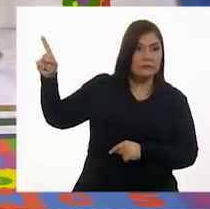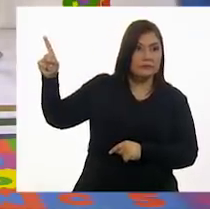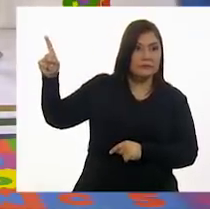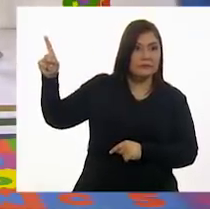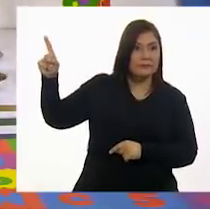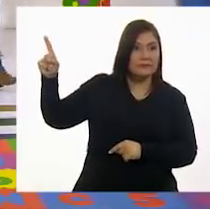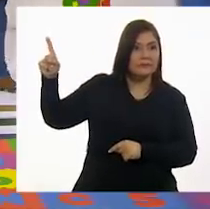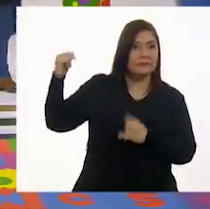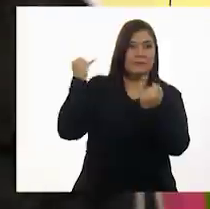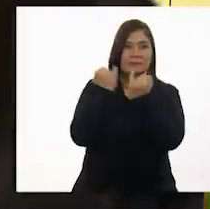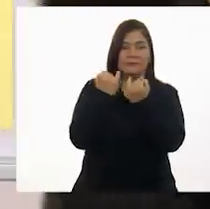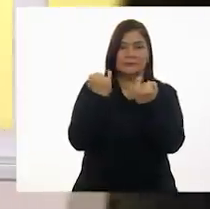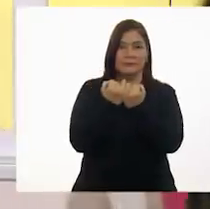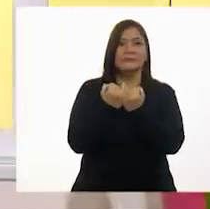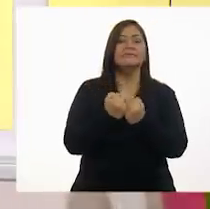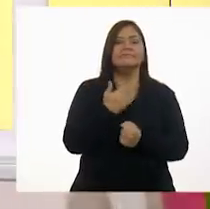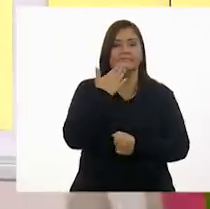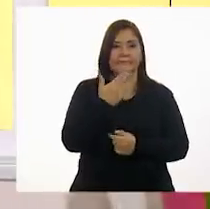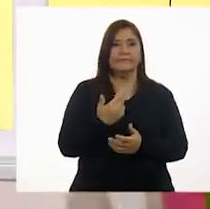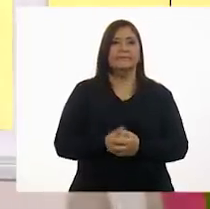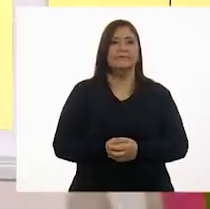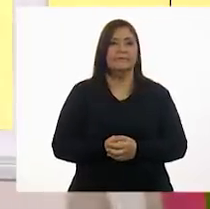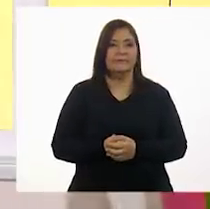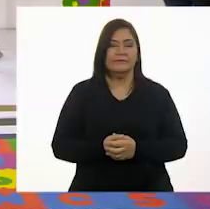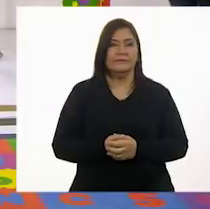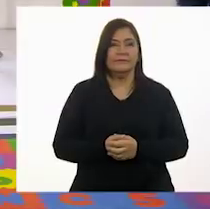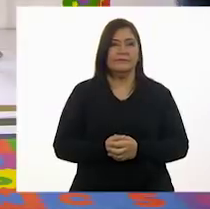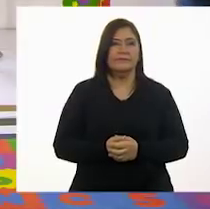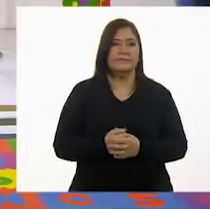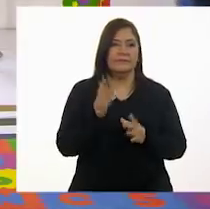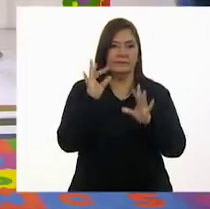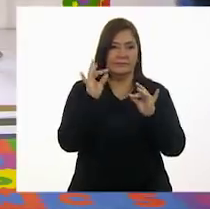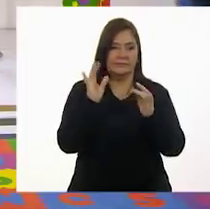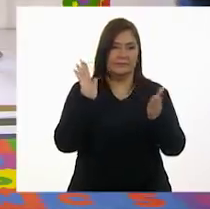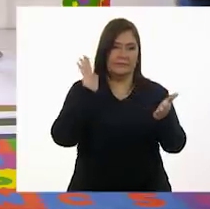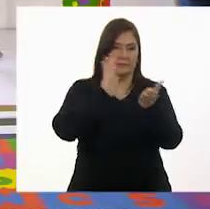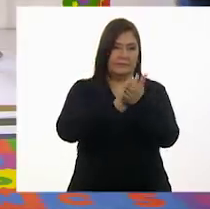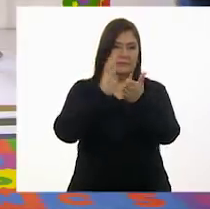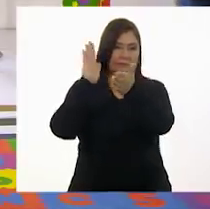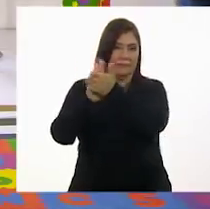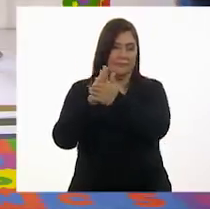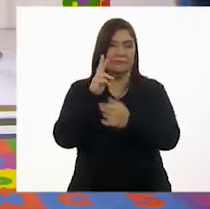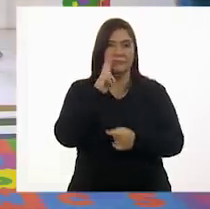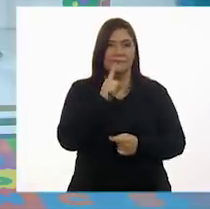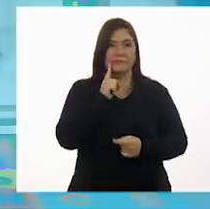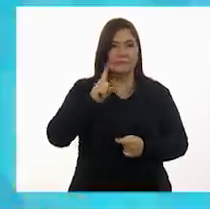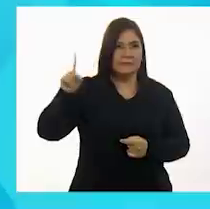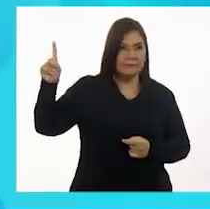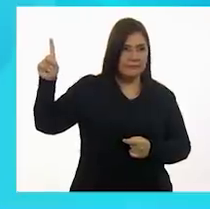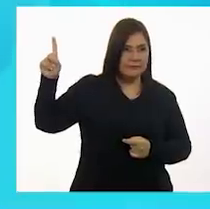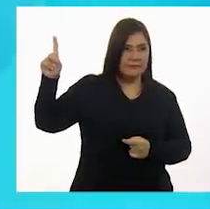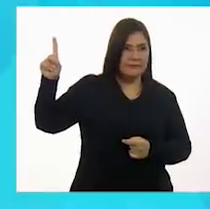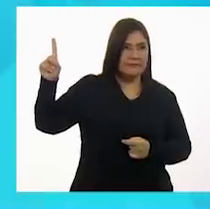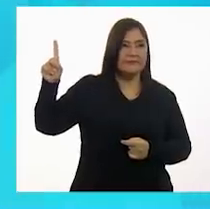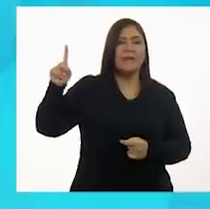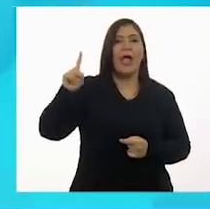Aquí están. Muy bien, Pili. Vamos a pegarlas. Y ya